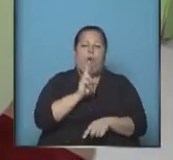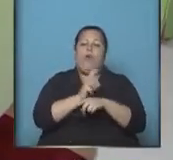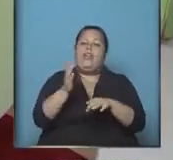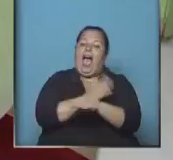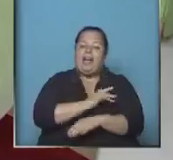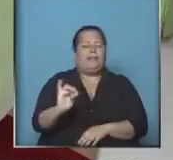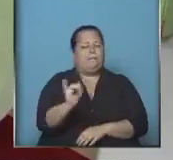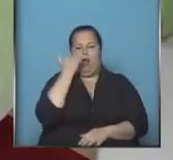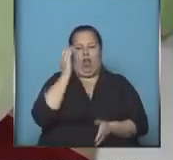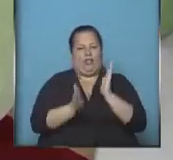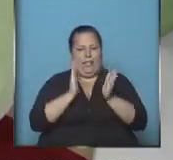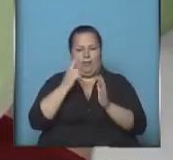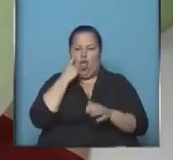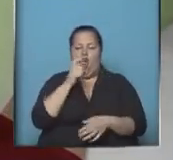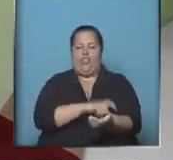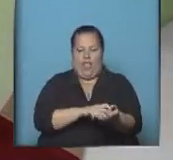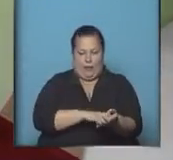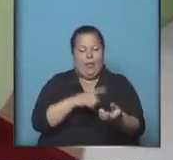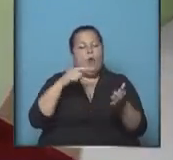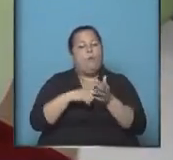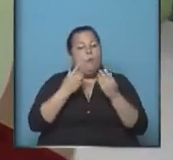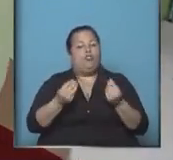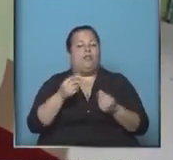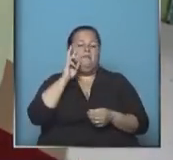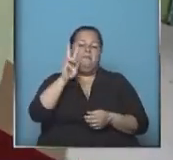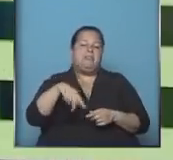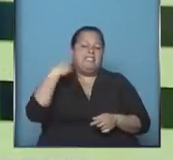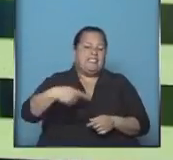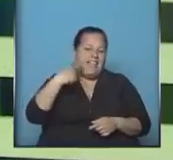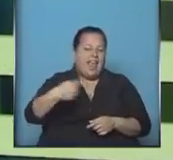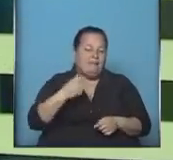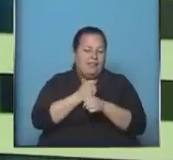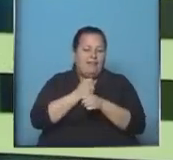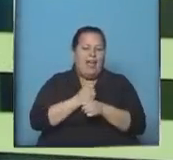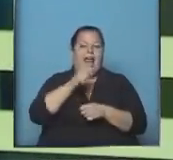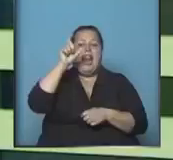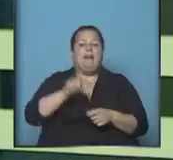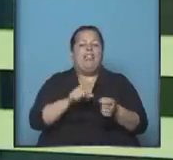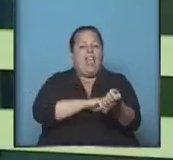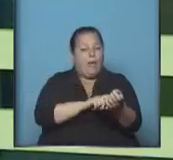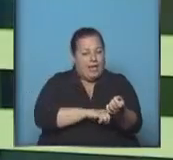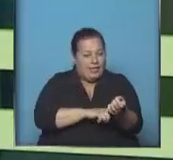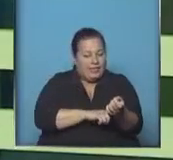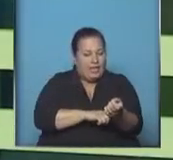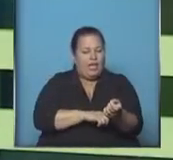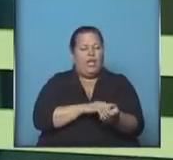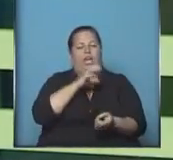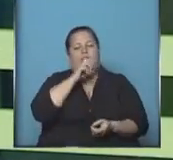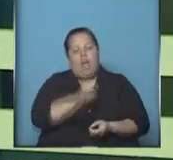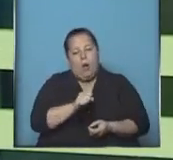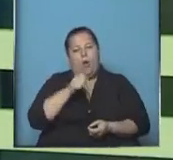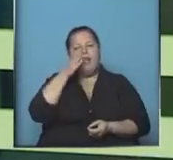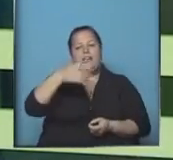es el mejor tratamiento del ojo del diabético el tema es así que uno lo ve en la práctica clínica el paciente diabético soporte era